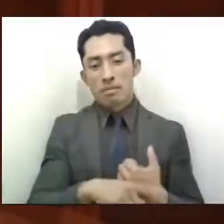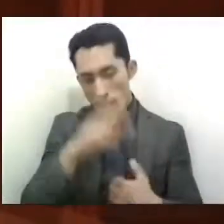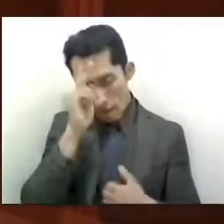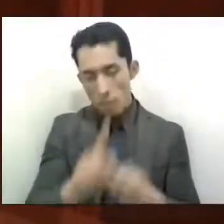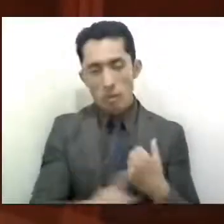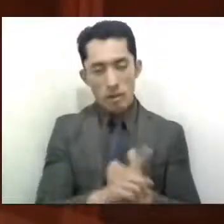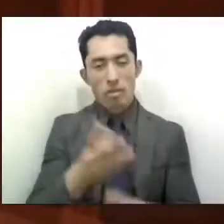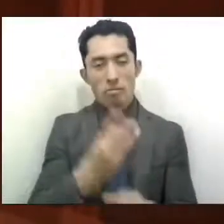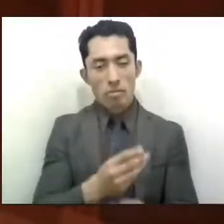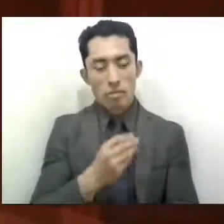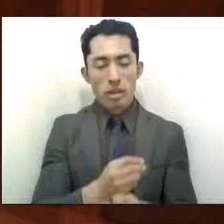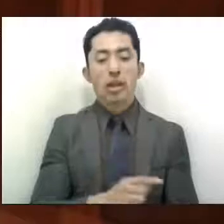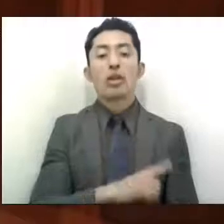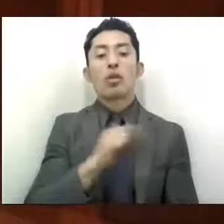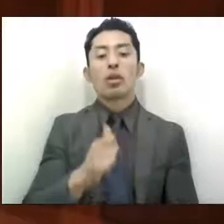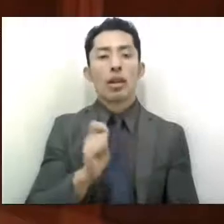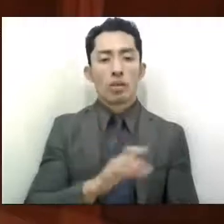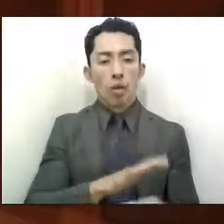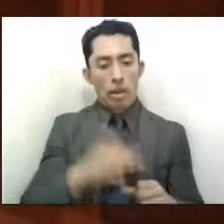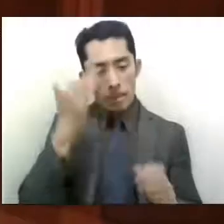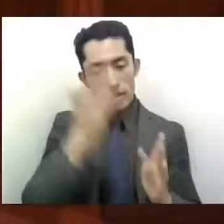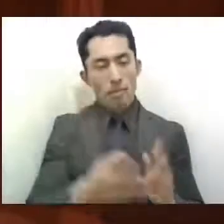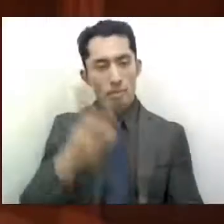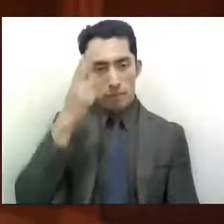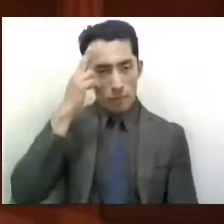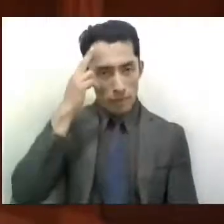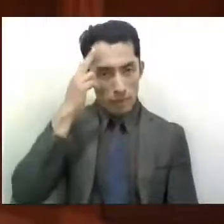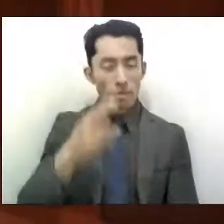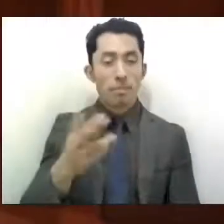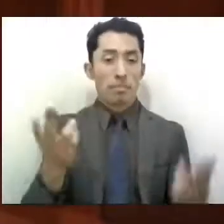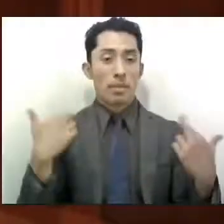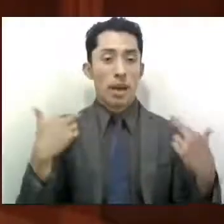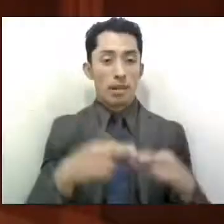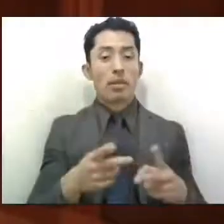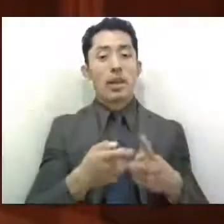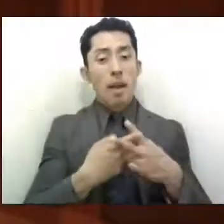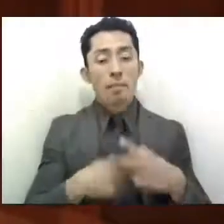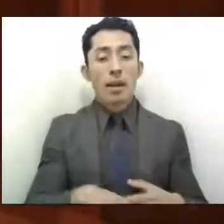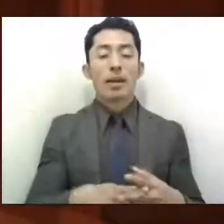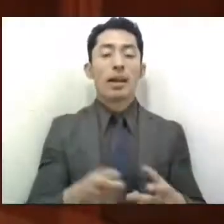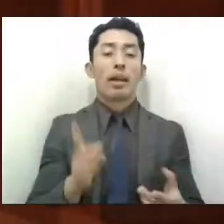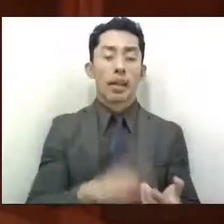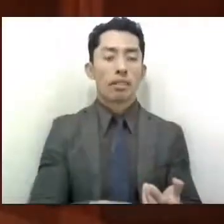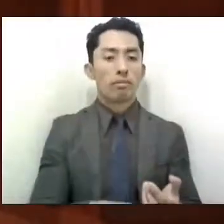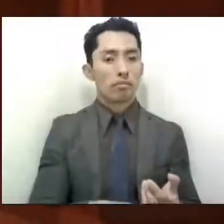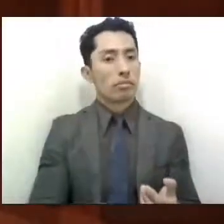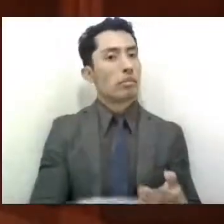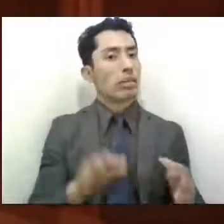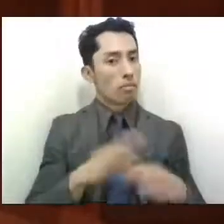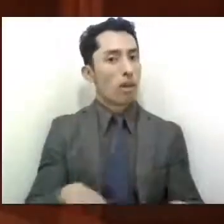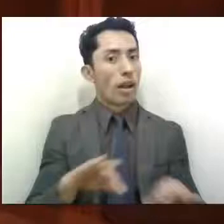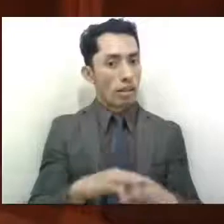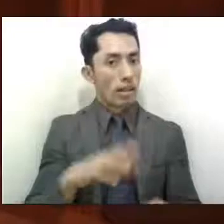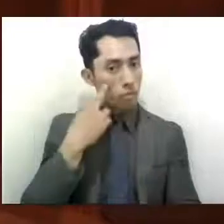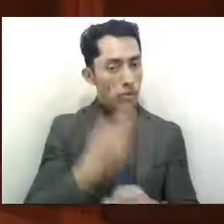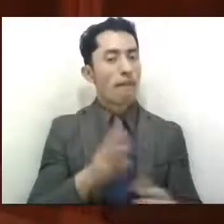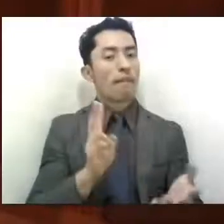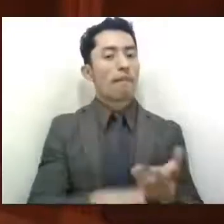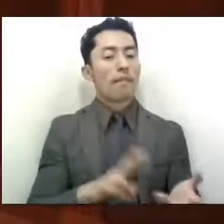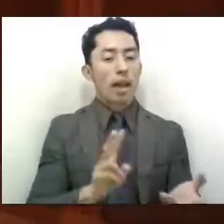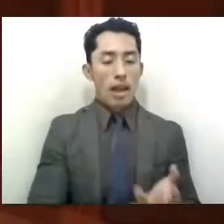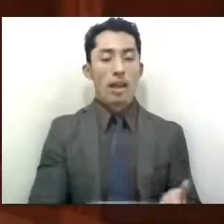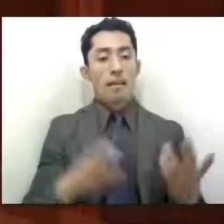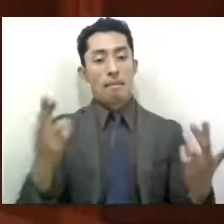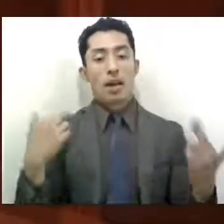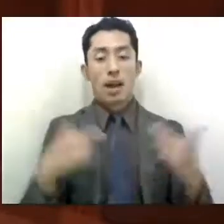Porfiriato. El maestro comienza a tener un papel muy relevante. La profesión de maestro, a pesar de